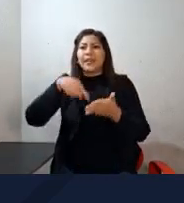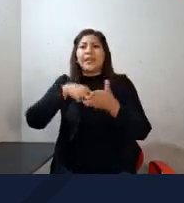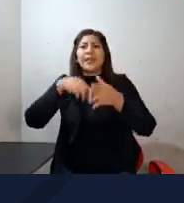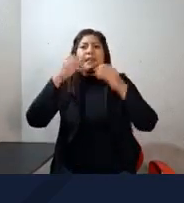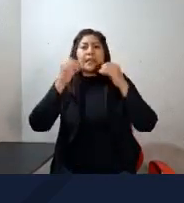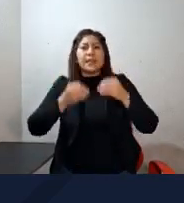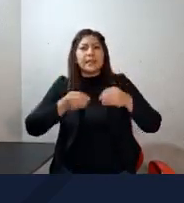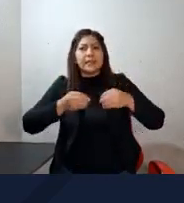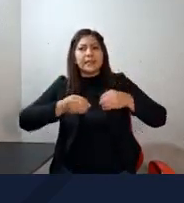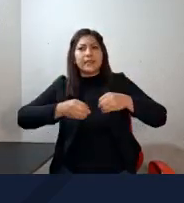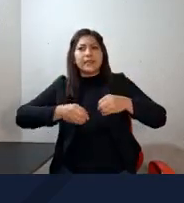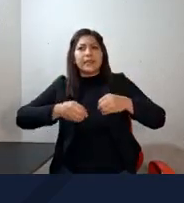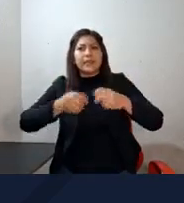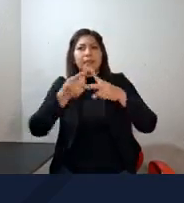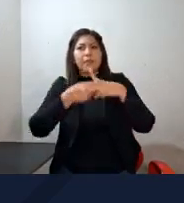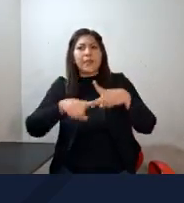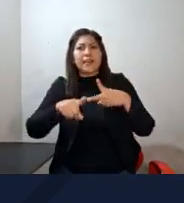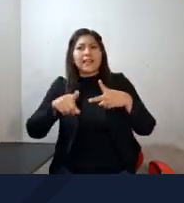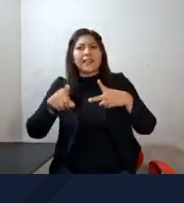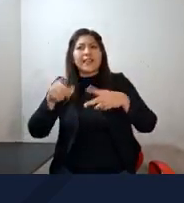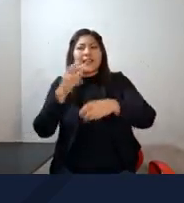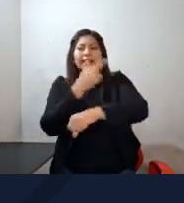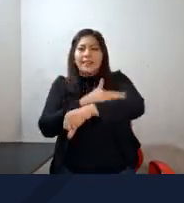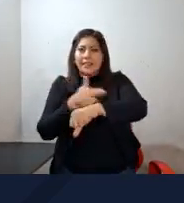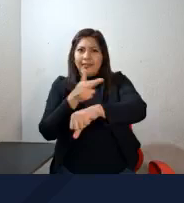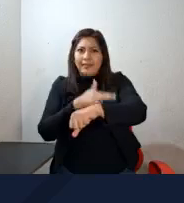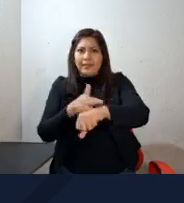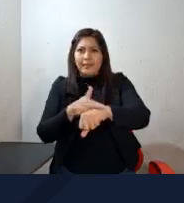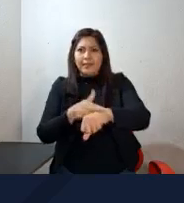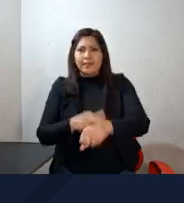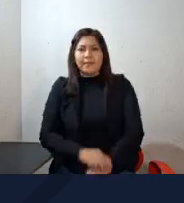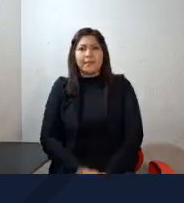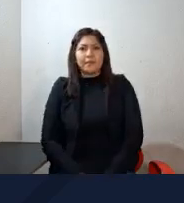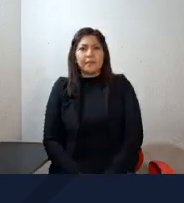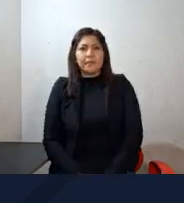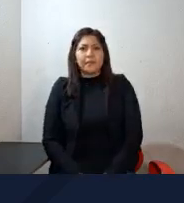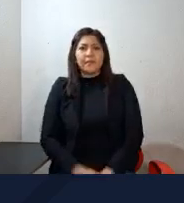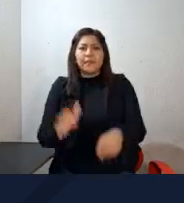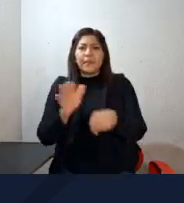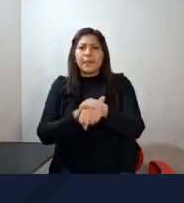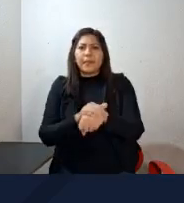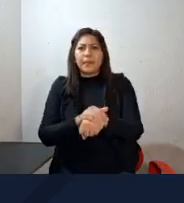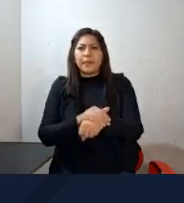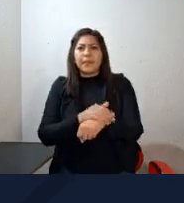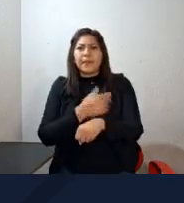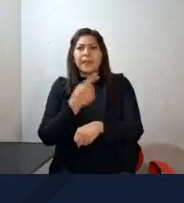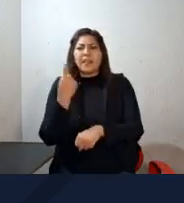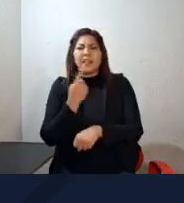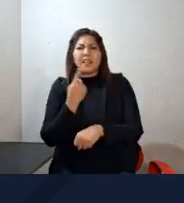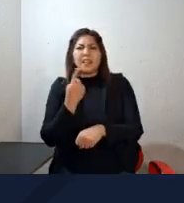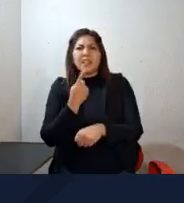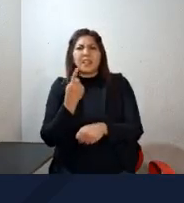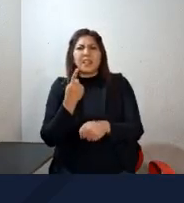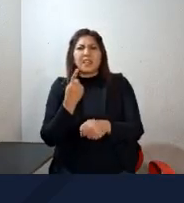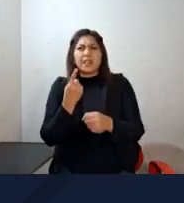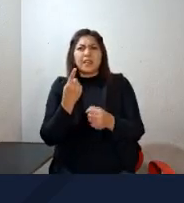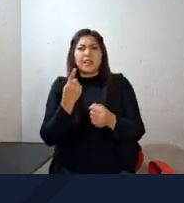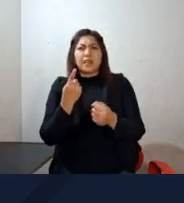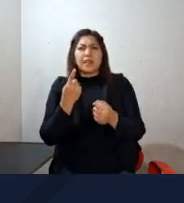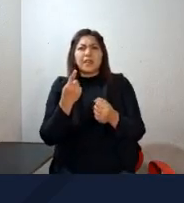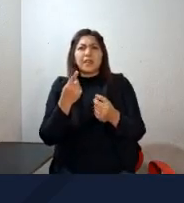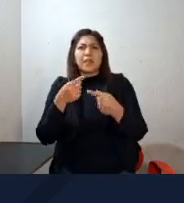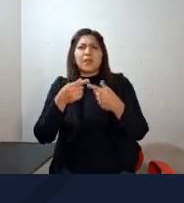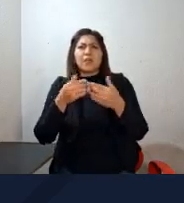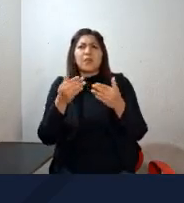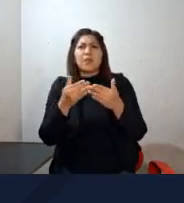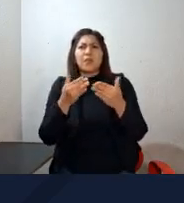el trámite. Y, bueno, pues tenemos otra pregunta que dice, ¿por qué se hace una diferencia entre el testamento universal de 16 a 64